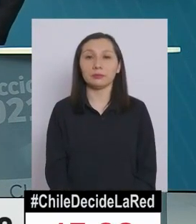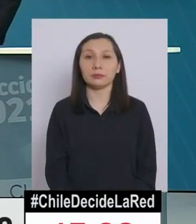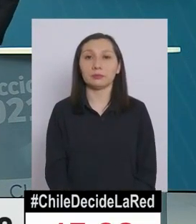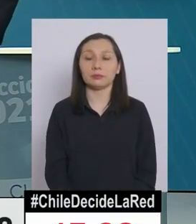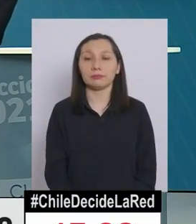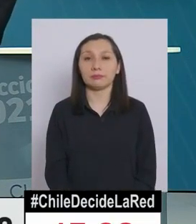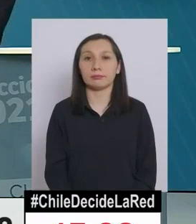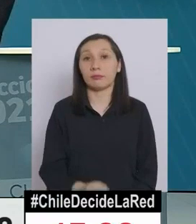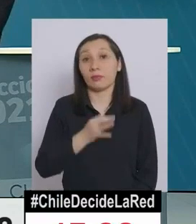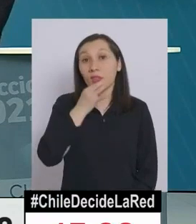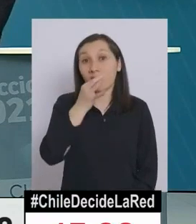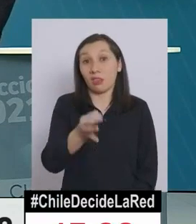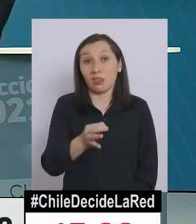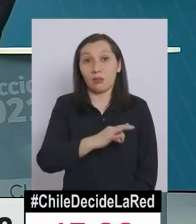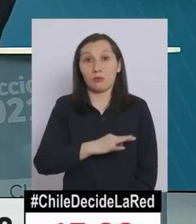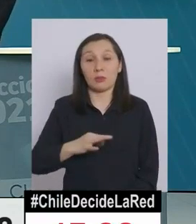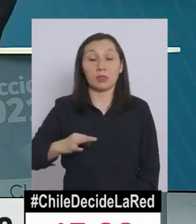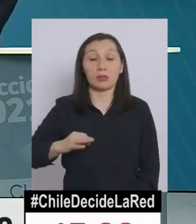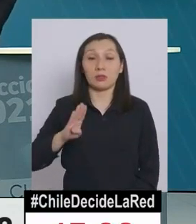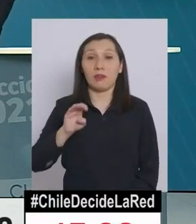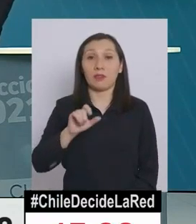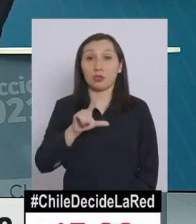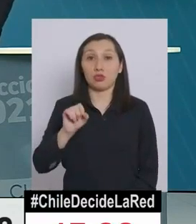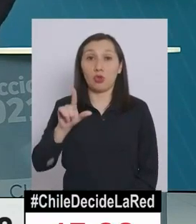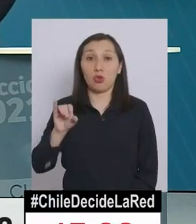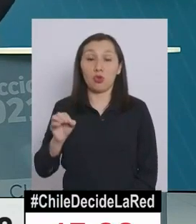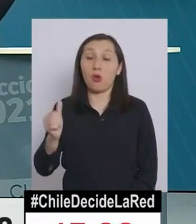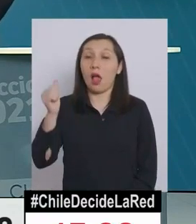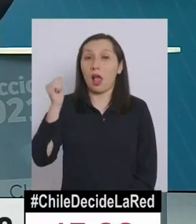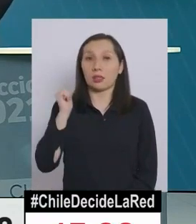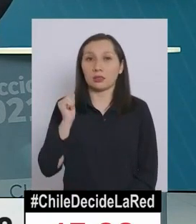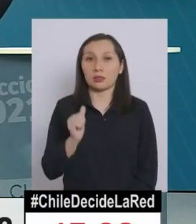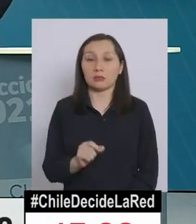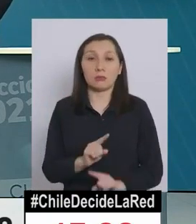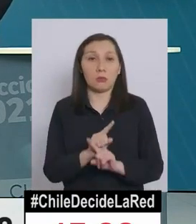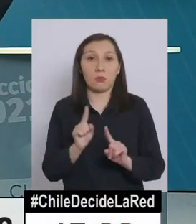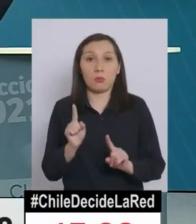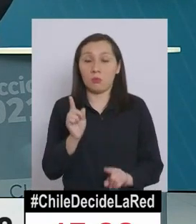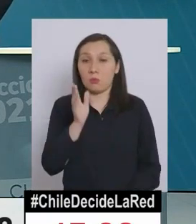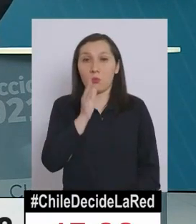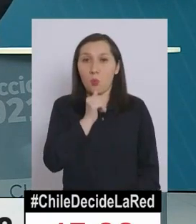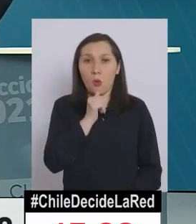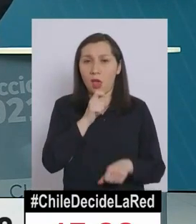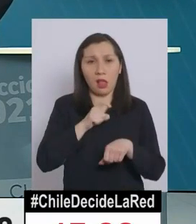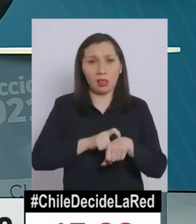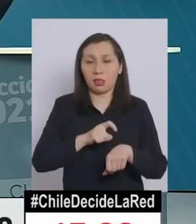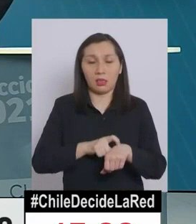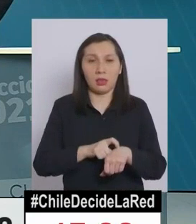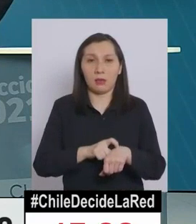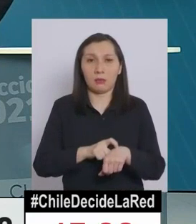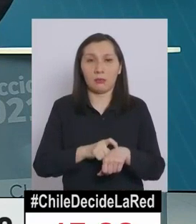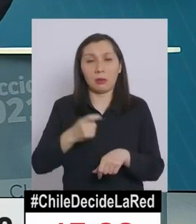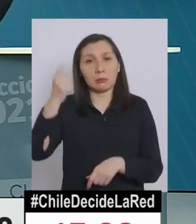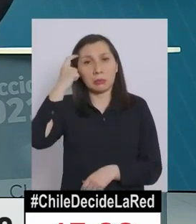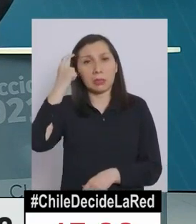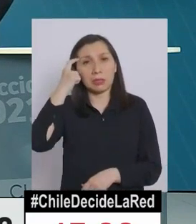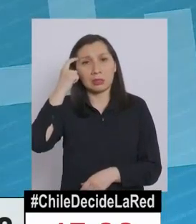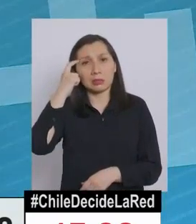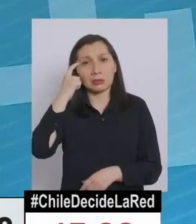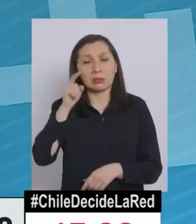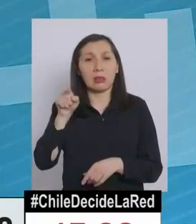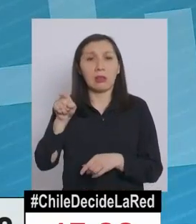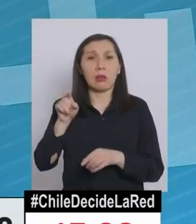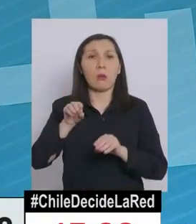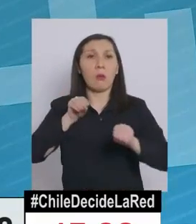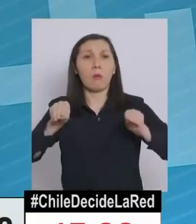Lo decía el ministro Belolio ayer. No tenemos tiempo para pensar en quienes